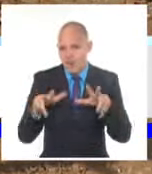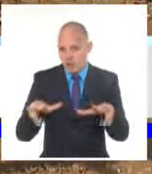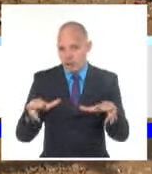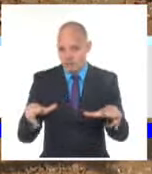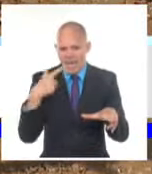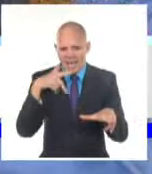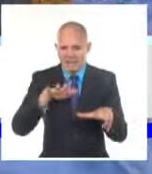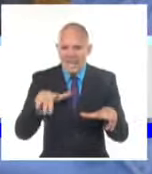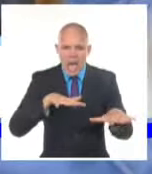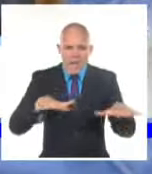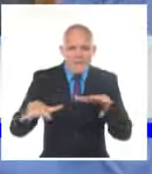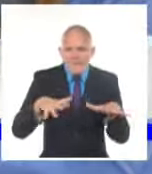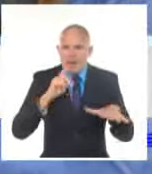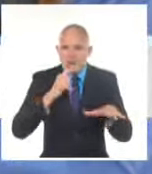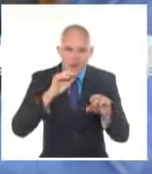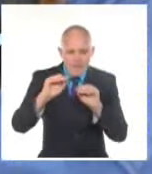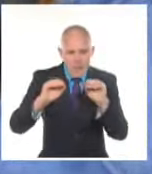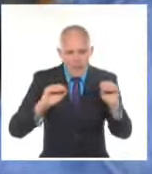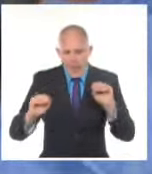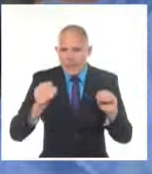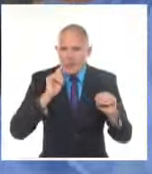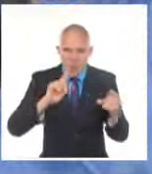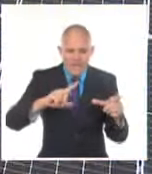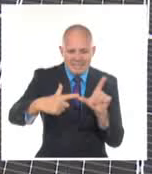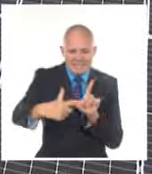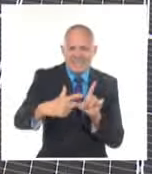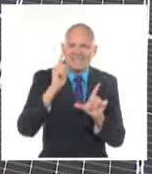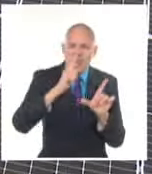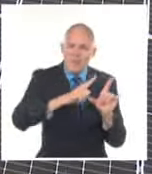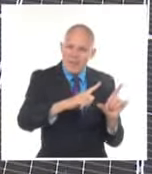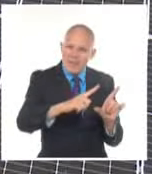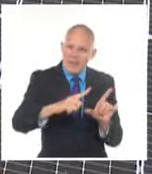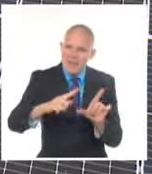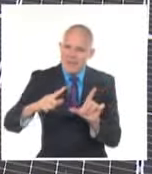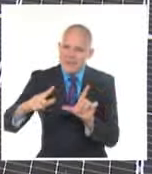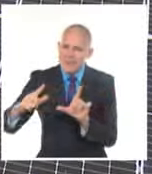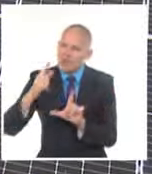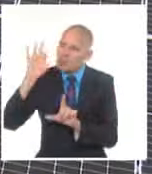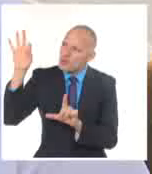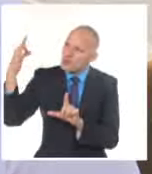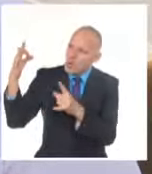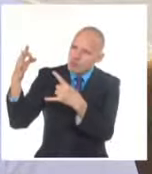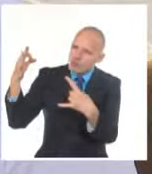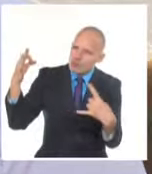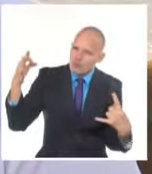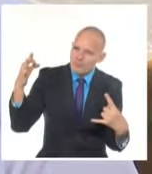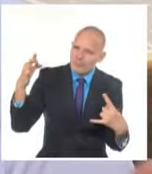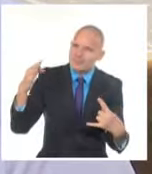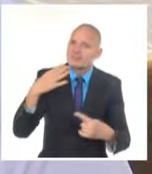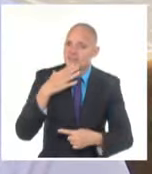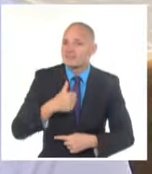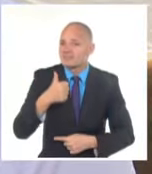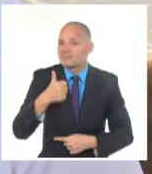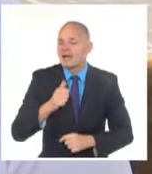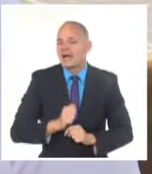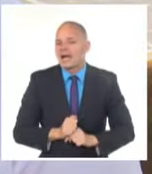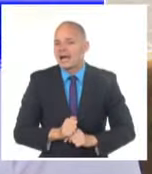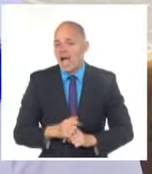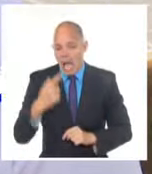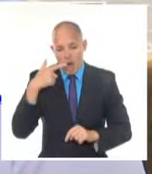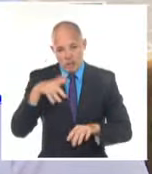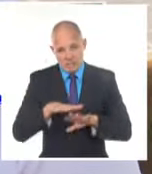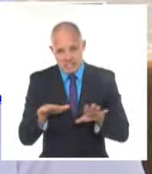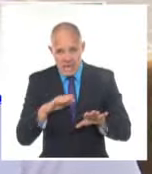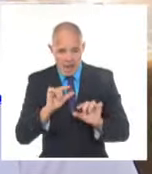trabajos apuntan hacia la fase conclusiva del proyecto. Montando los paneles solares, montando la